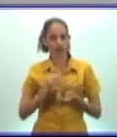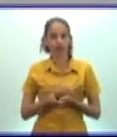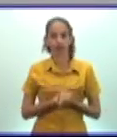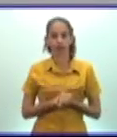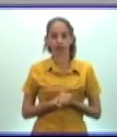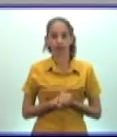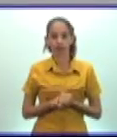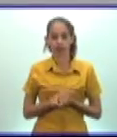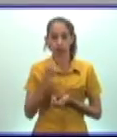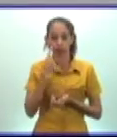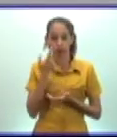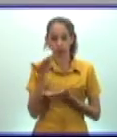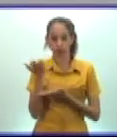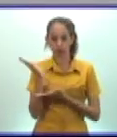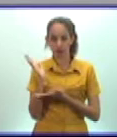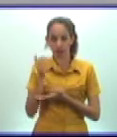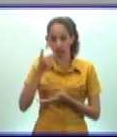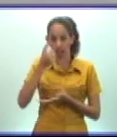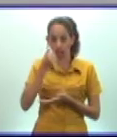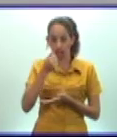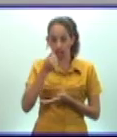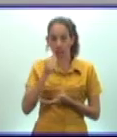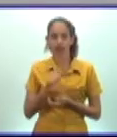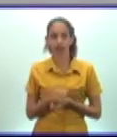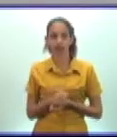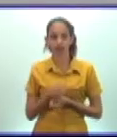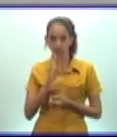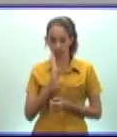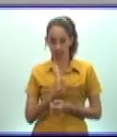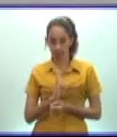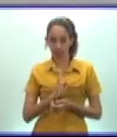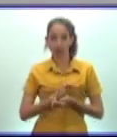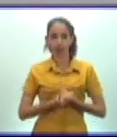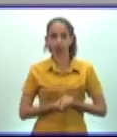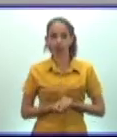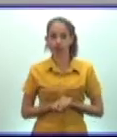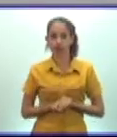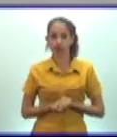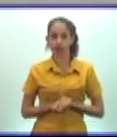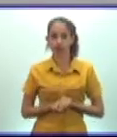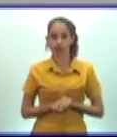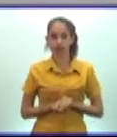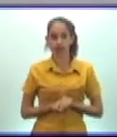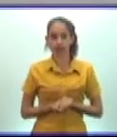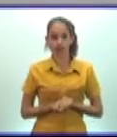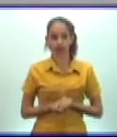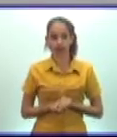A y la expresión numérica de B.